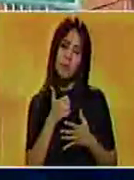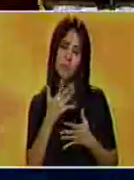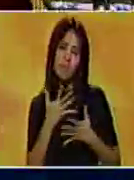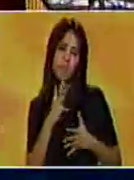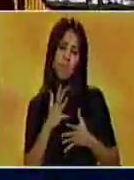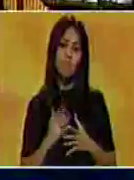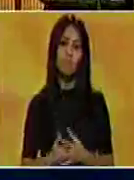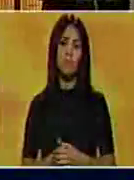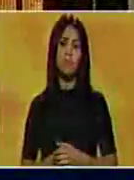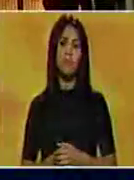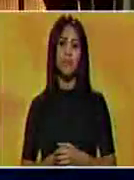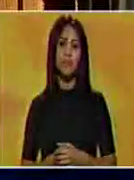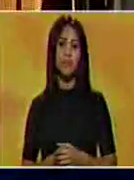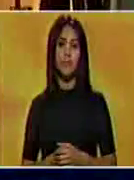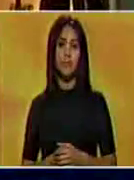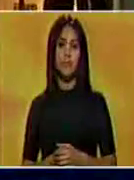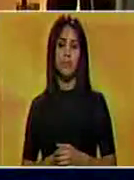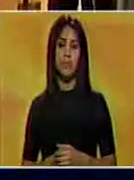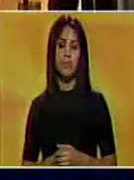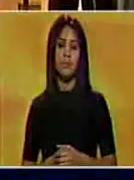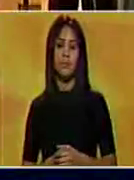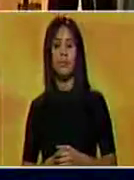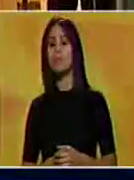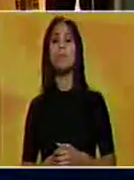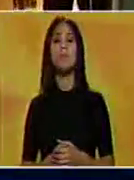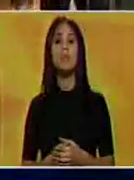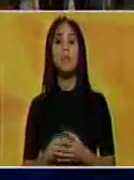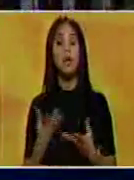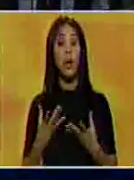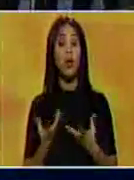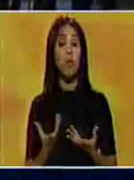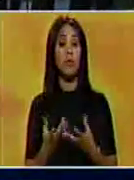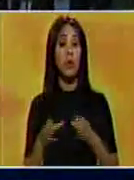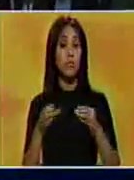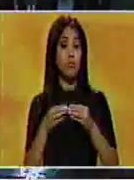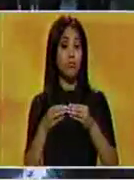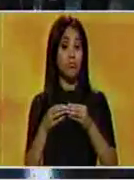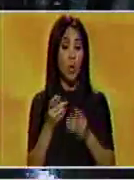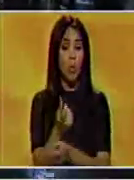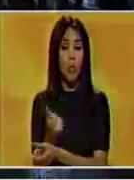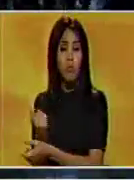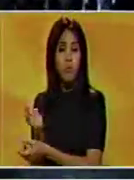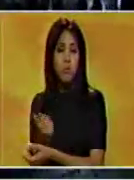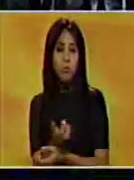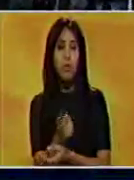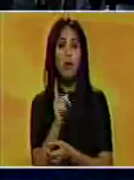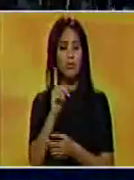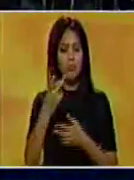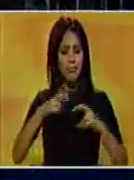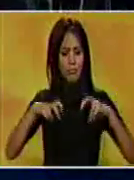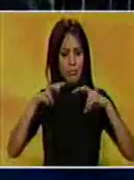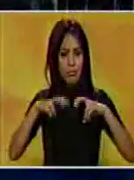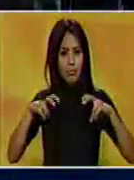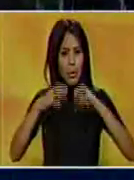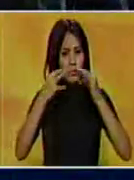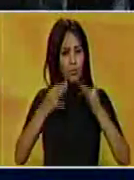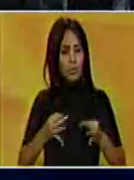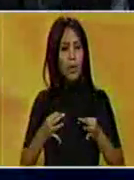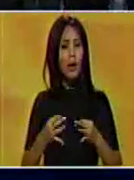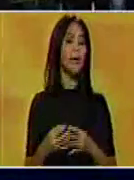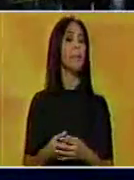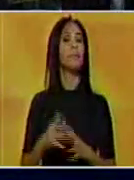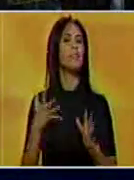ahora al cuerpo de bomberos hacer la investigación necesaria y pertinente para